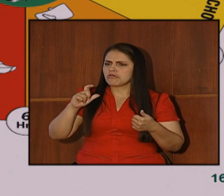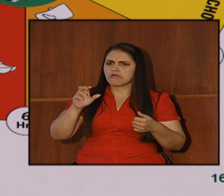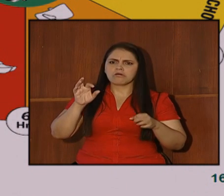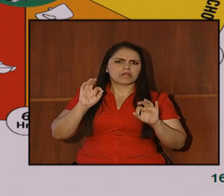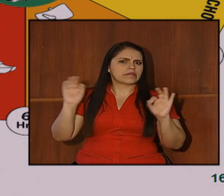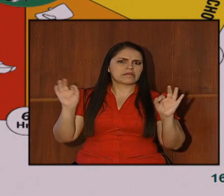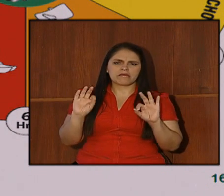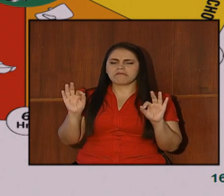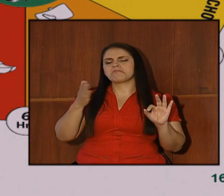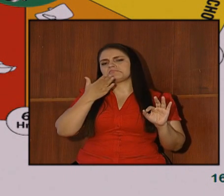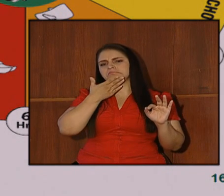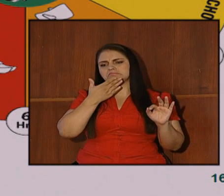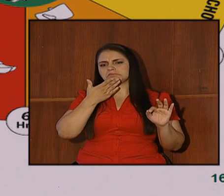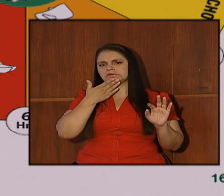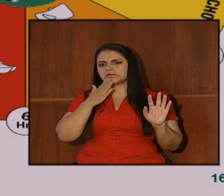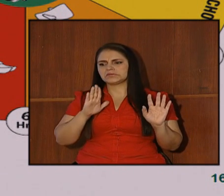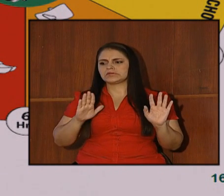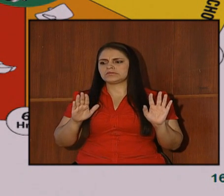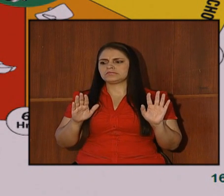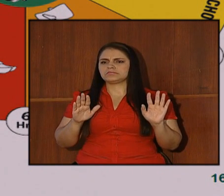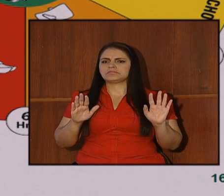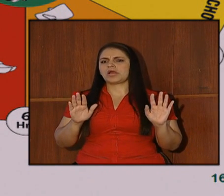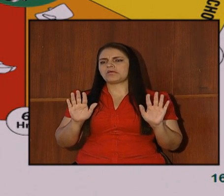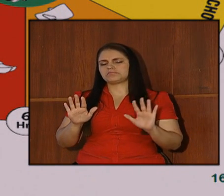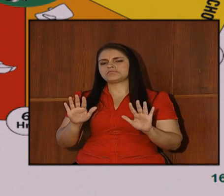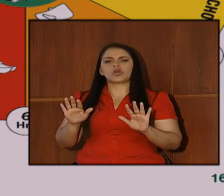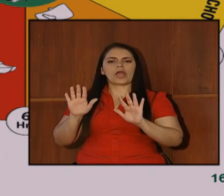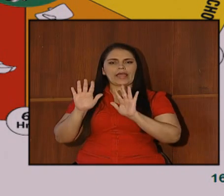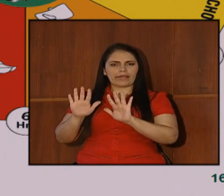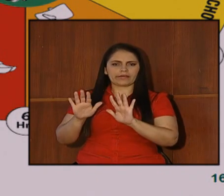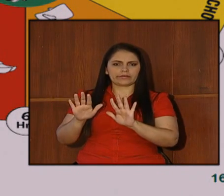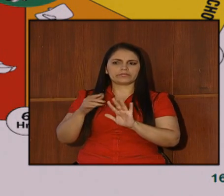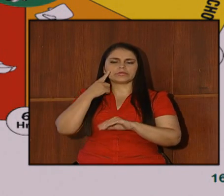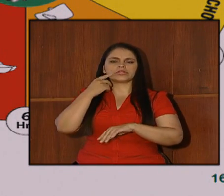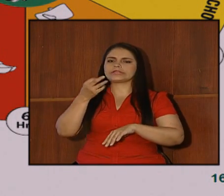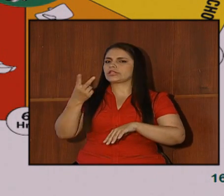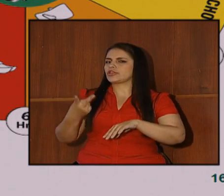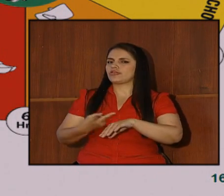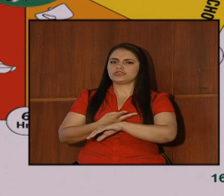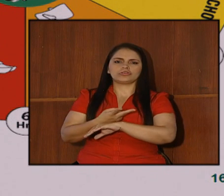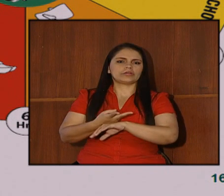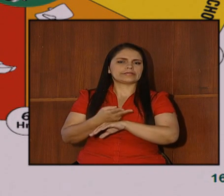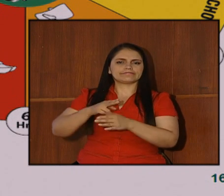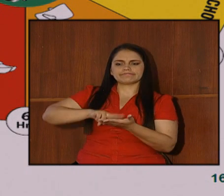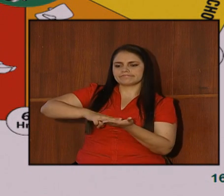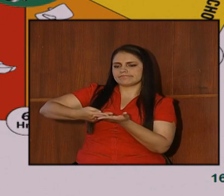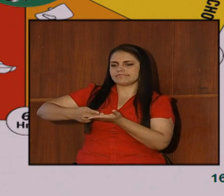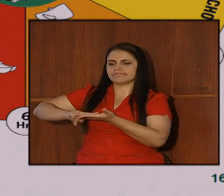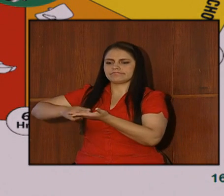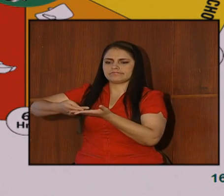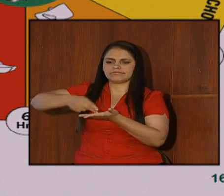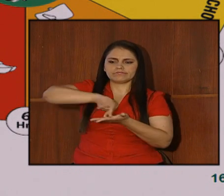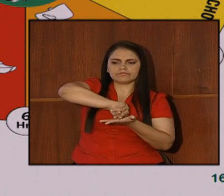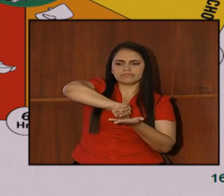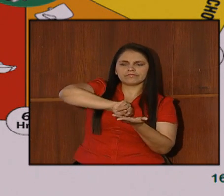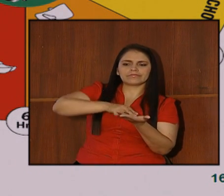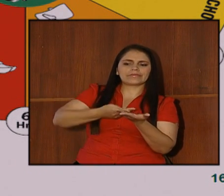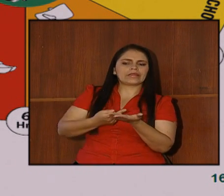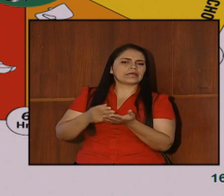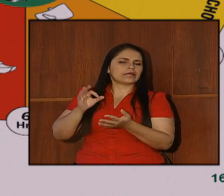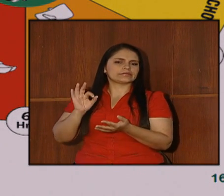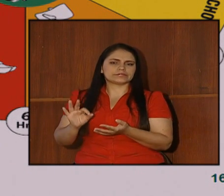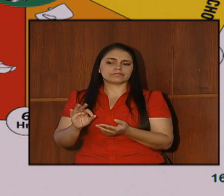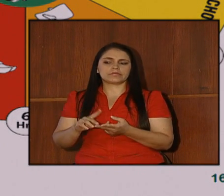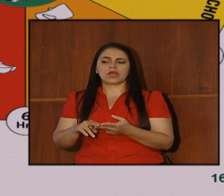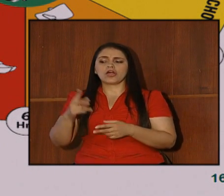enrojecido, que usted dice, ve, me pudo haber aguantado otro poquito más, ¿cierto? Puede ir espaciando esos cambios de posición, ya no